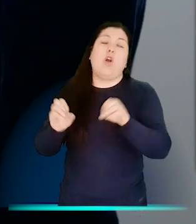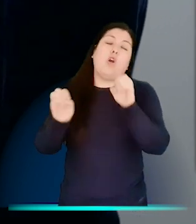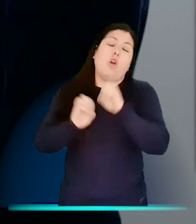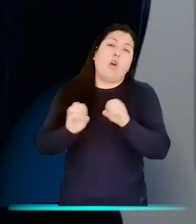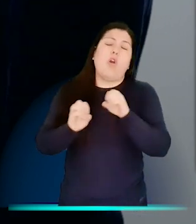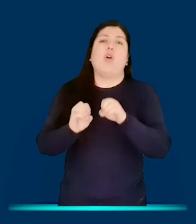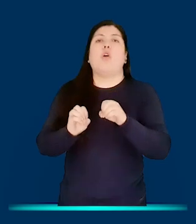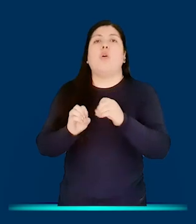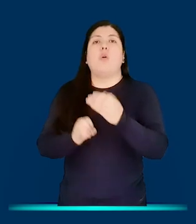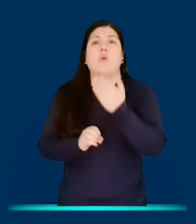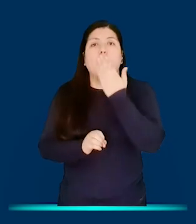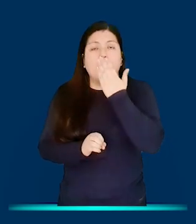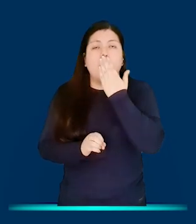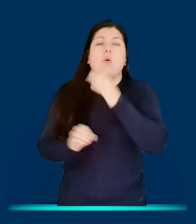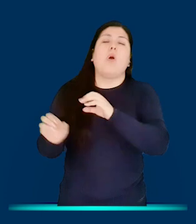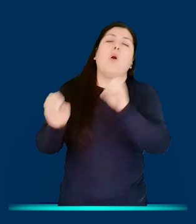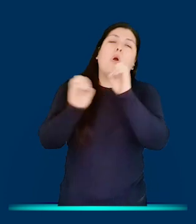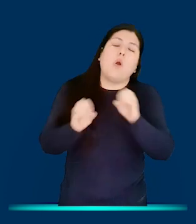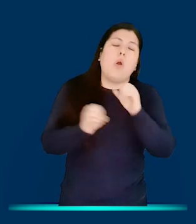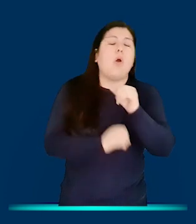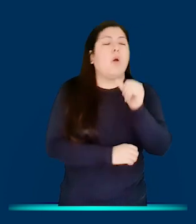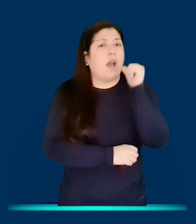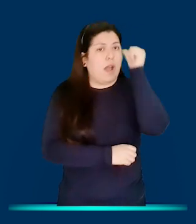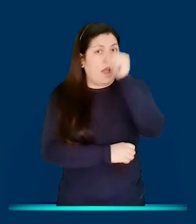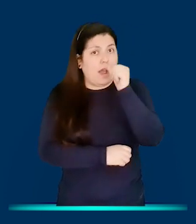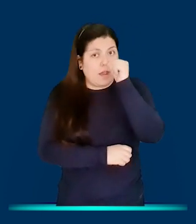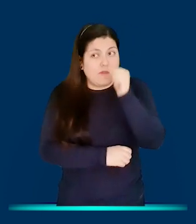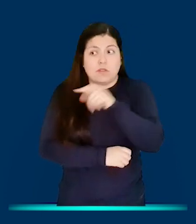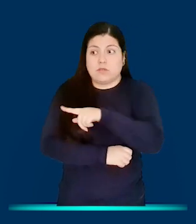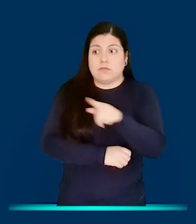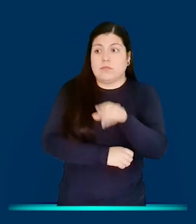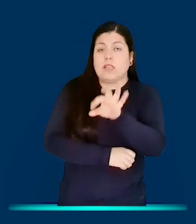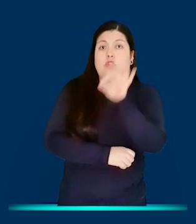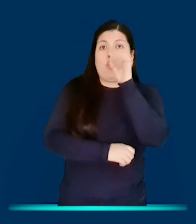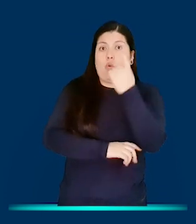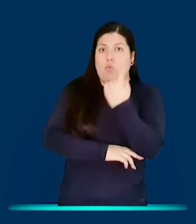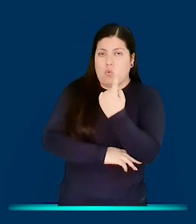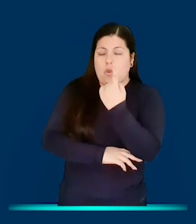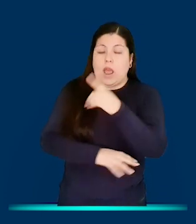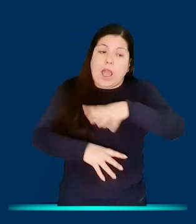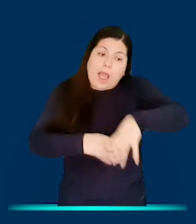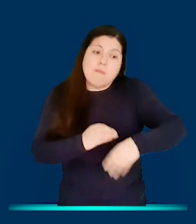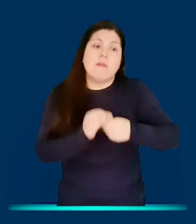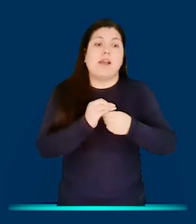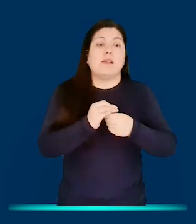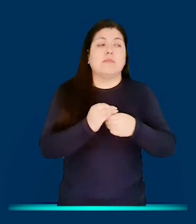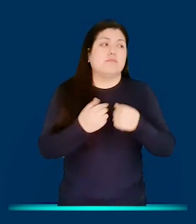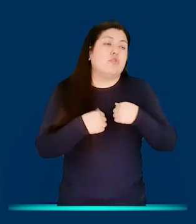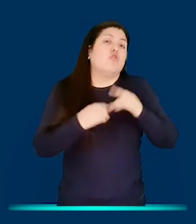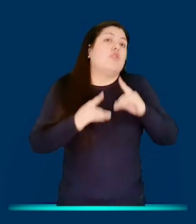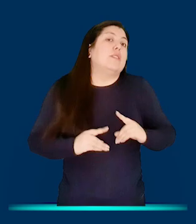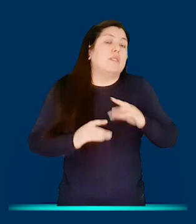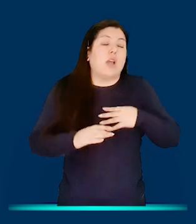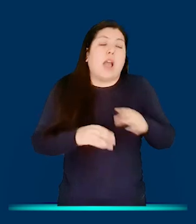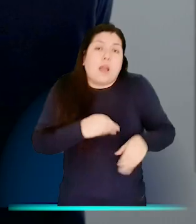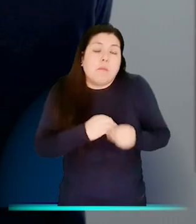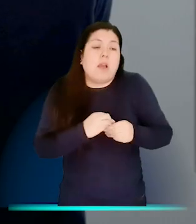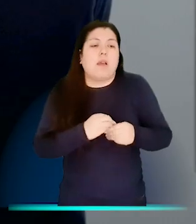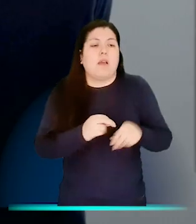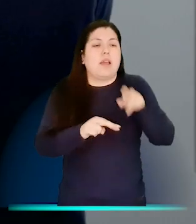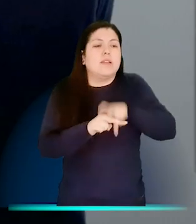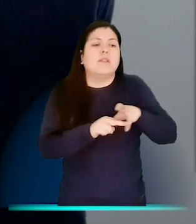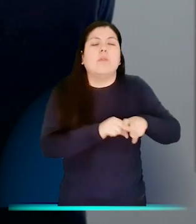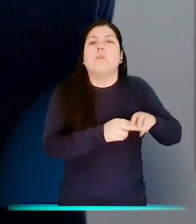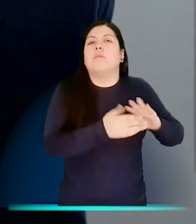por la Cámara Territorial o por alguna de sus circunscripciones especiales, siendo la indígena, la afrodescendientes,